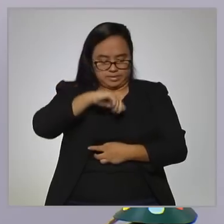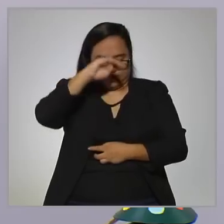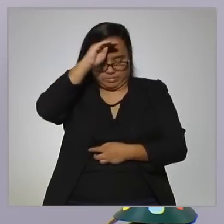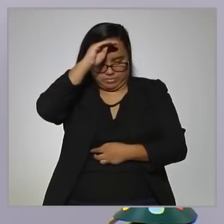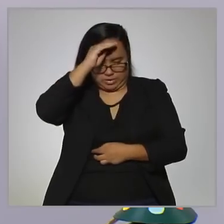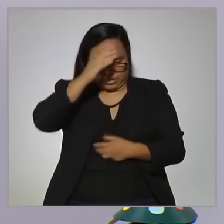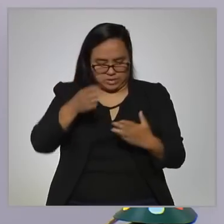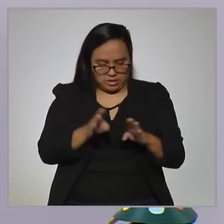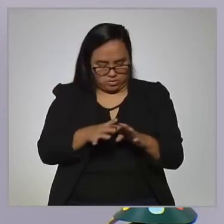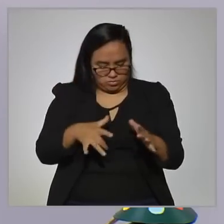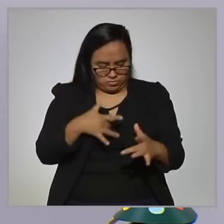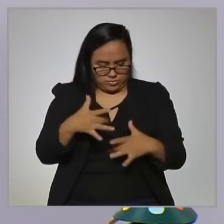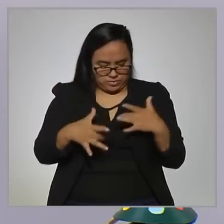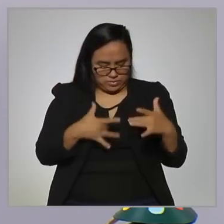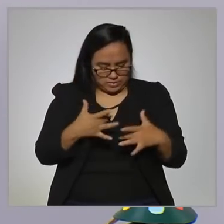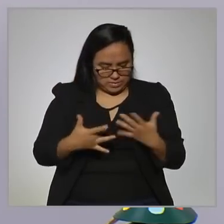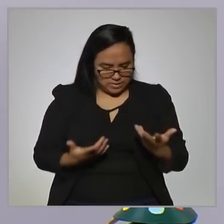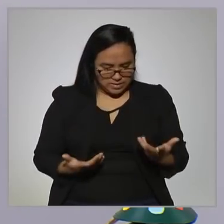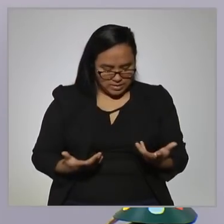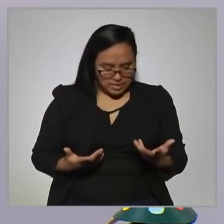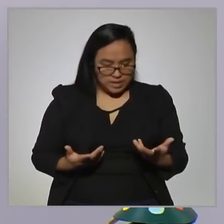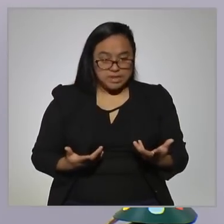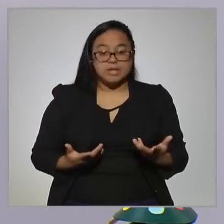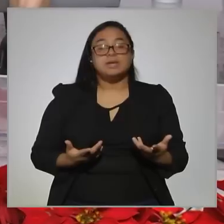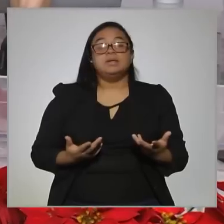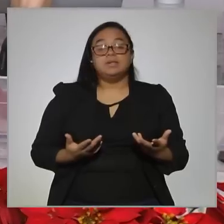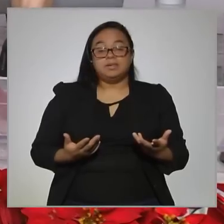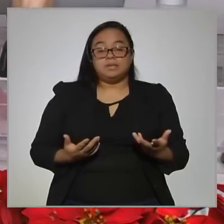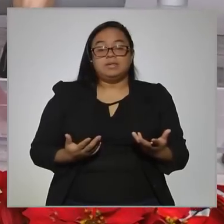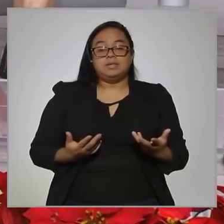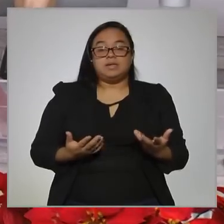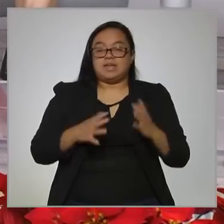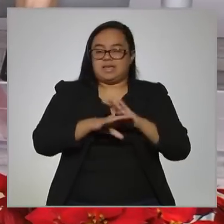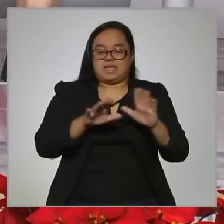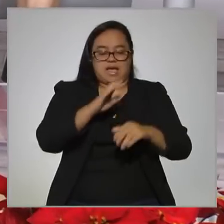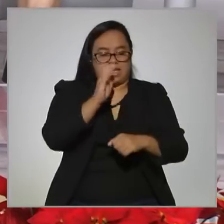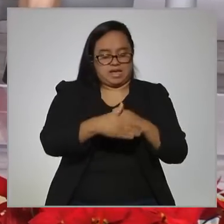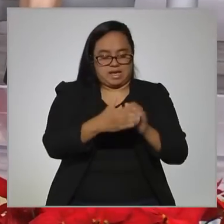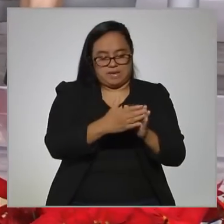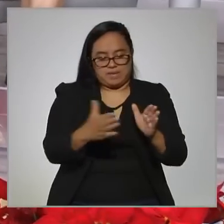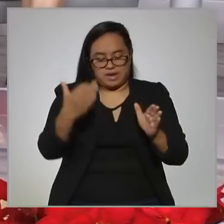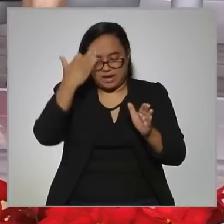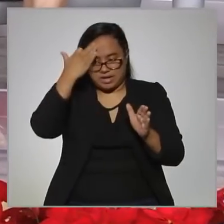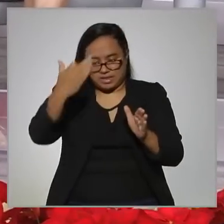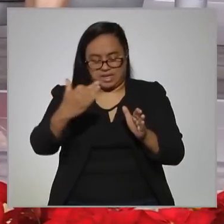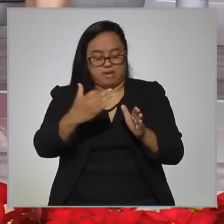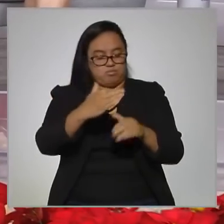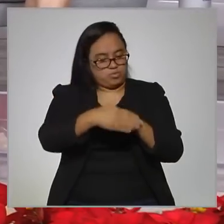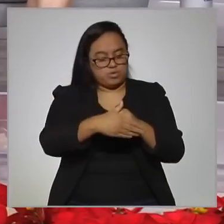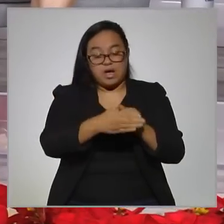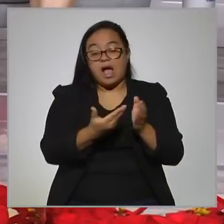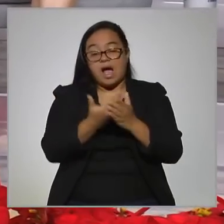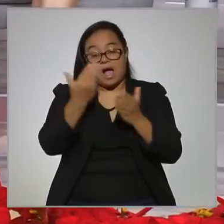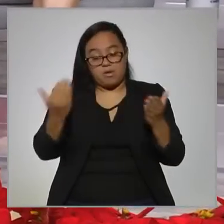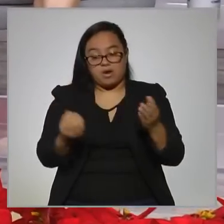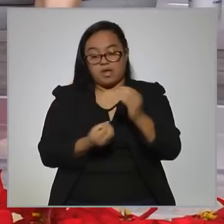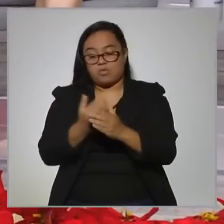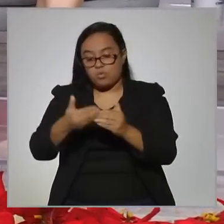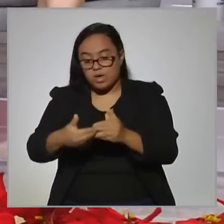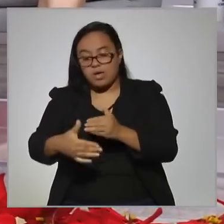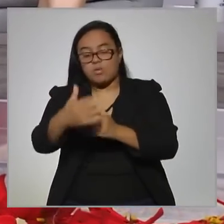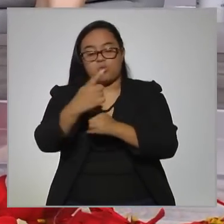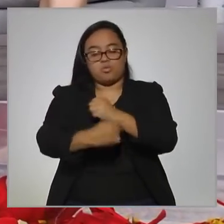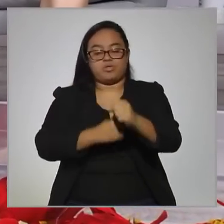de reflexión, de cierre de ciclos, de inicio de ciclos, de proyección hacia los deseos del próximo